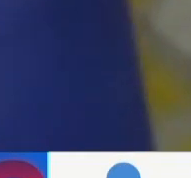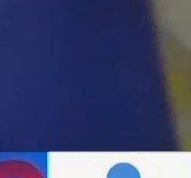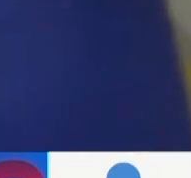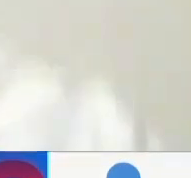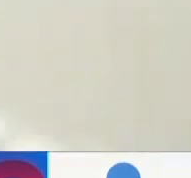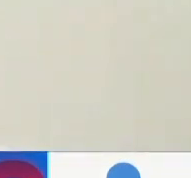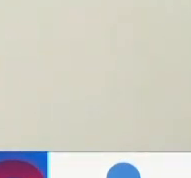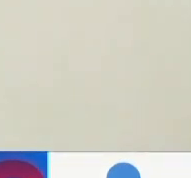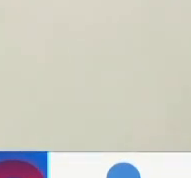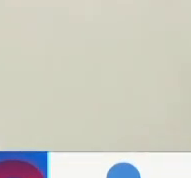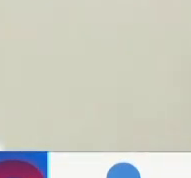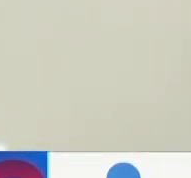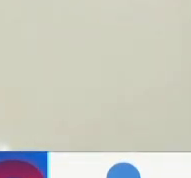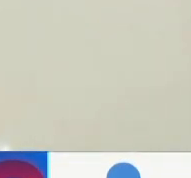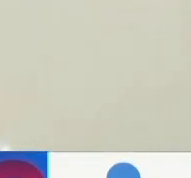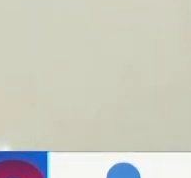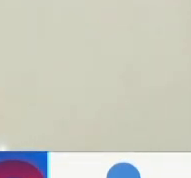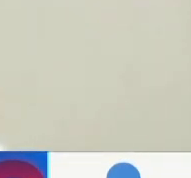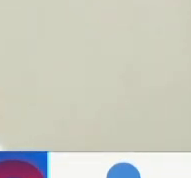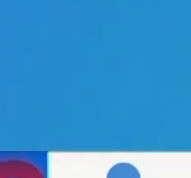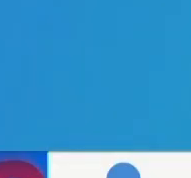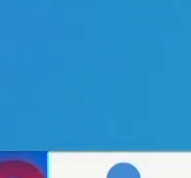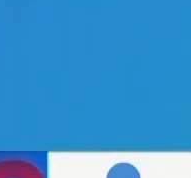estas pruebas de la vacuna.